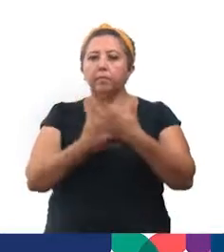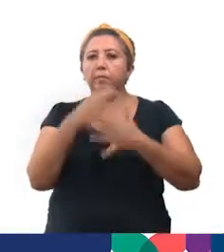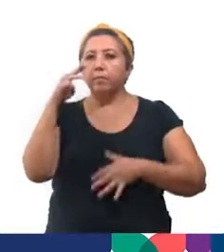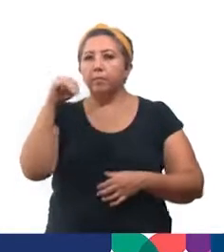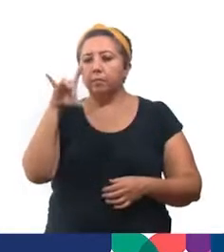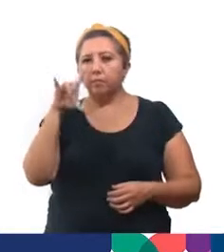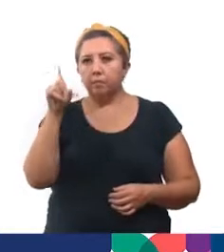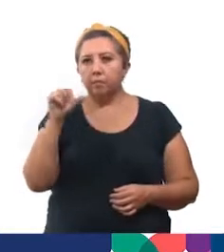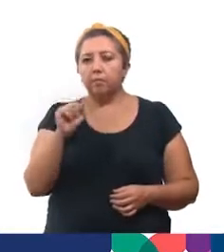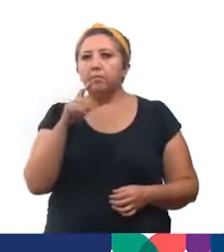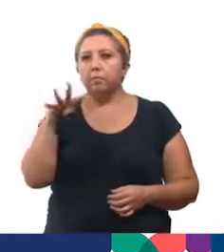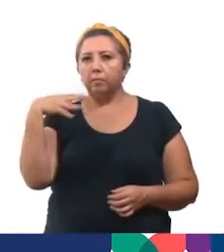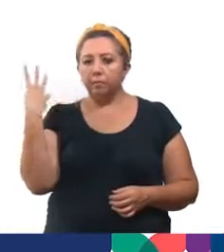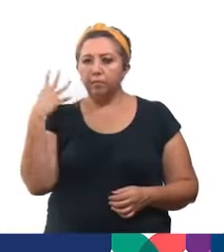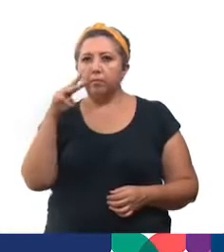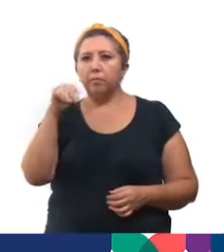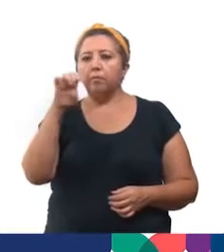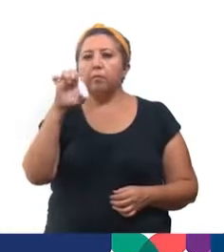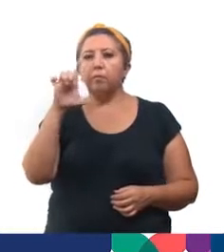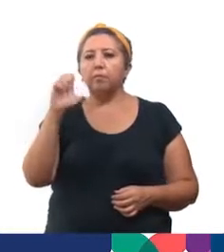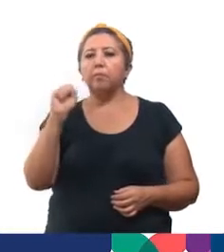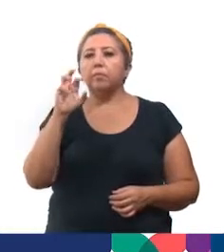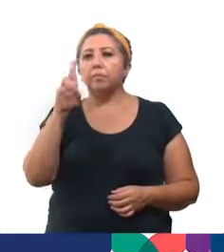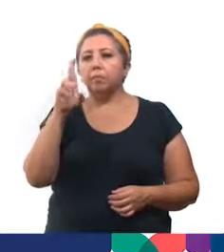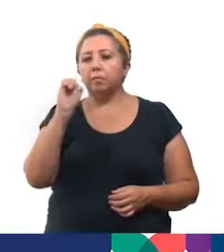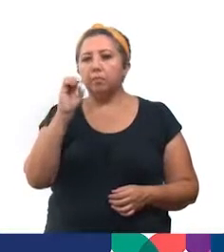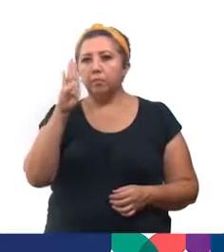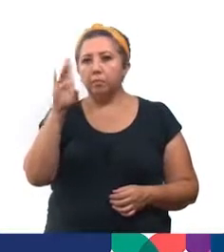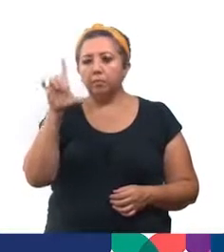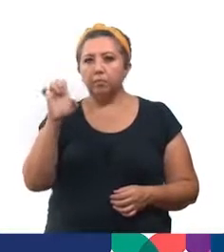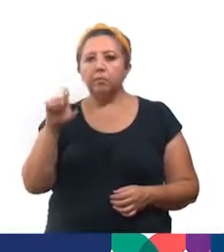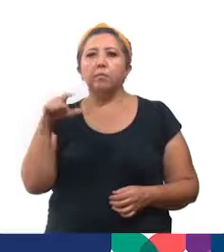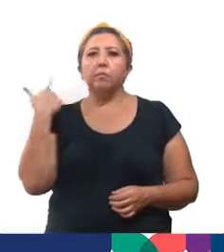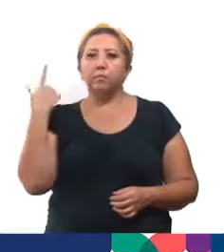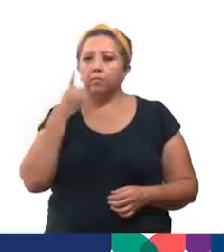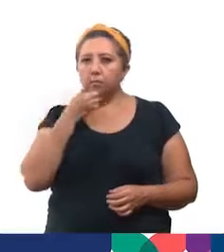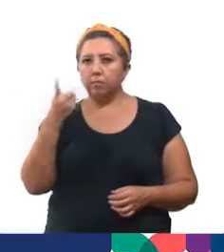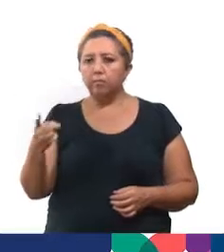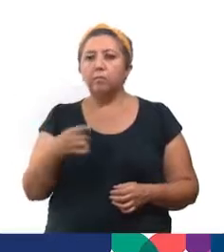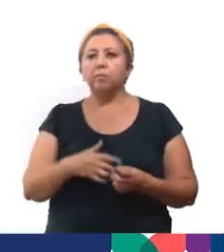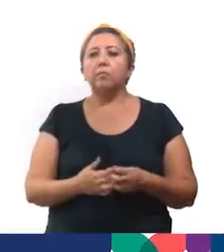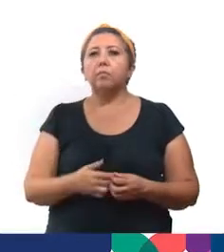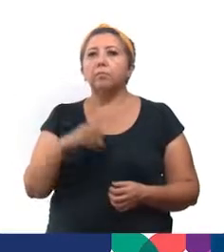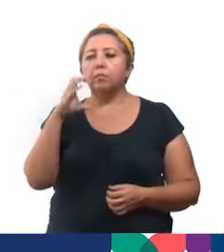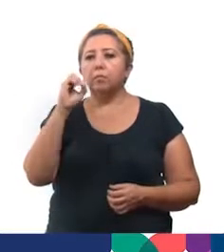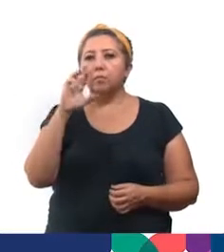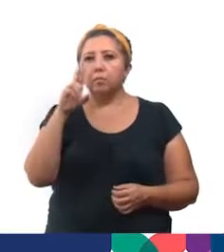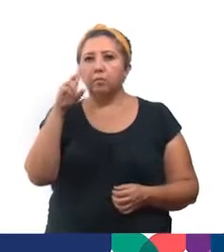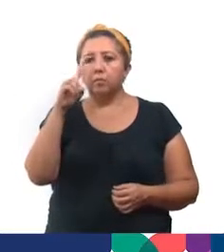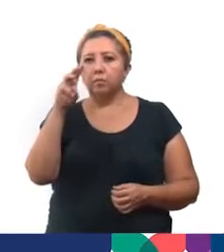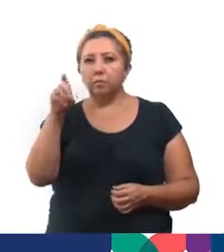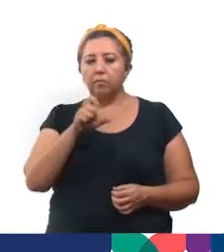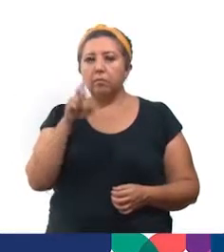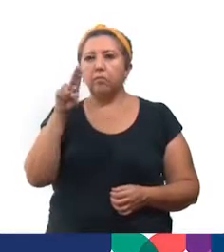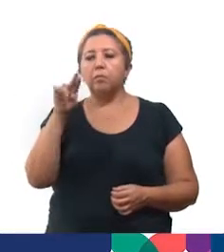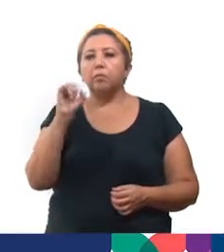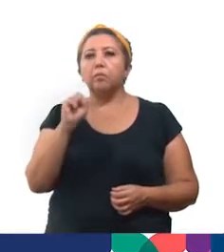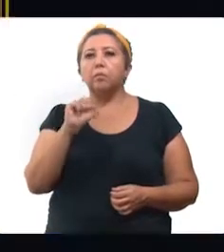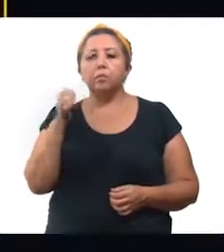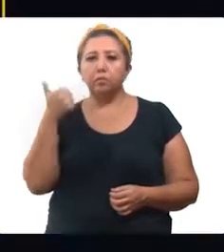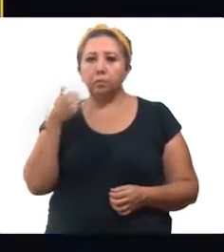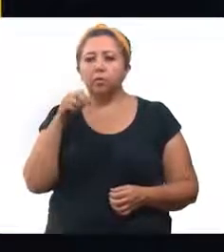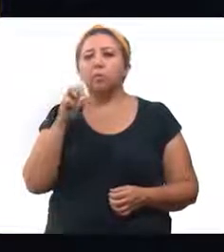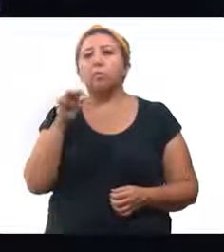Zapata Oriente 14, Melchor Ocampo y Roble Agrícola 12, Ciudad Industrial Cordemex y Unidad Morelos 11.